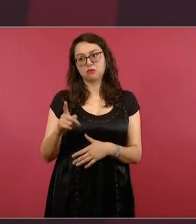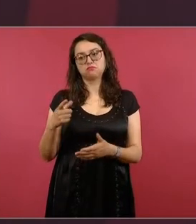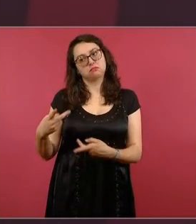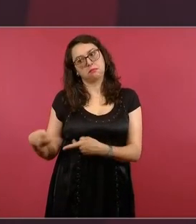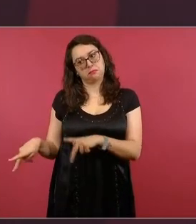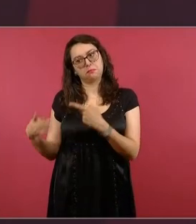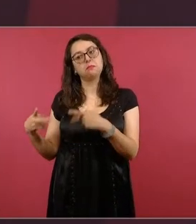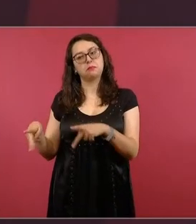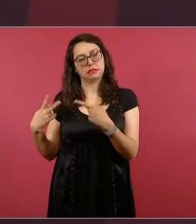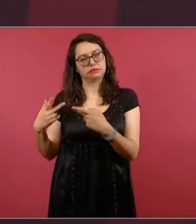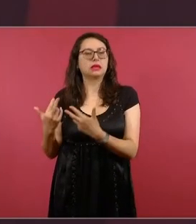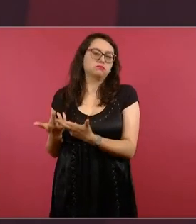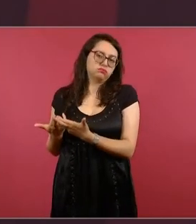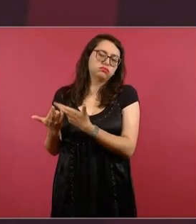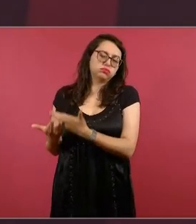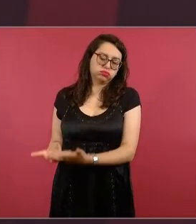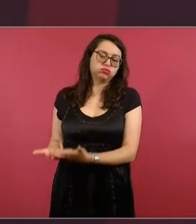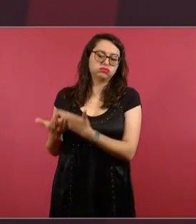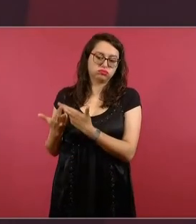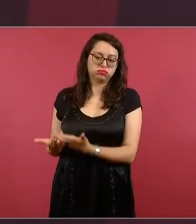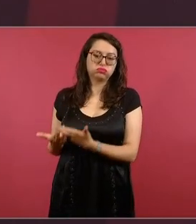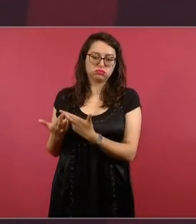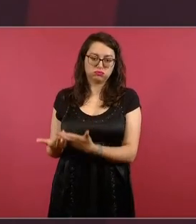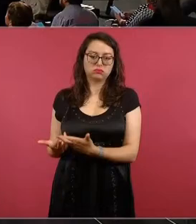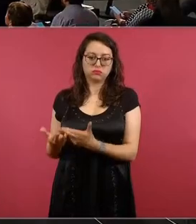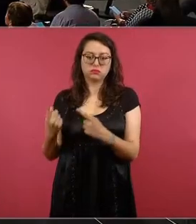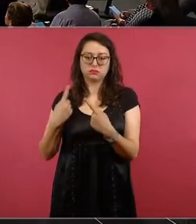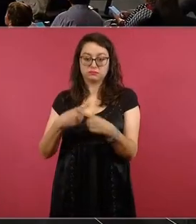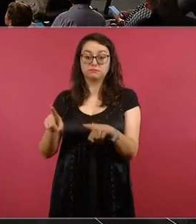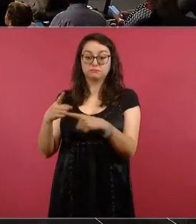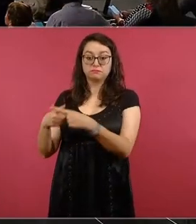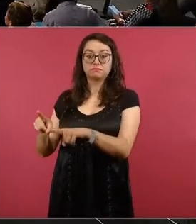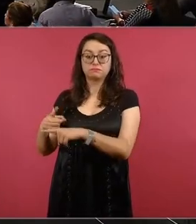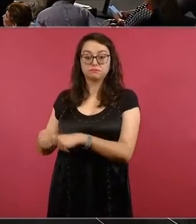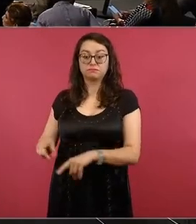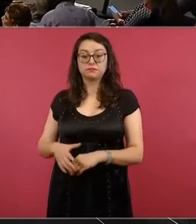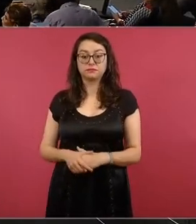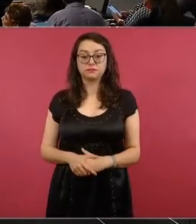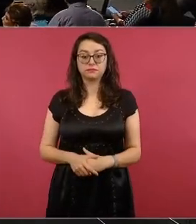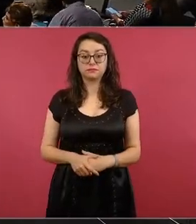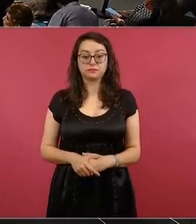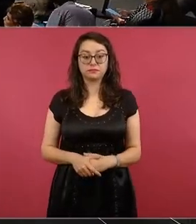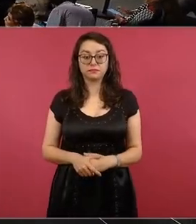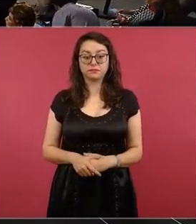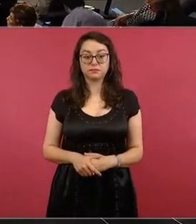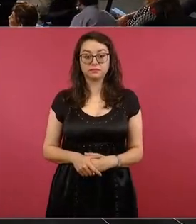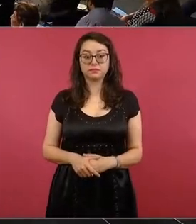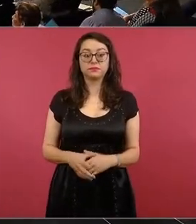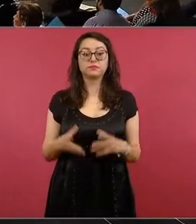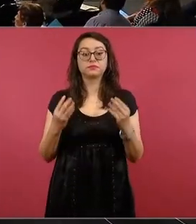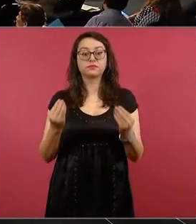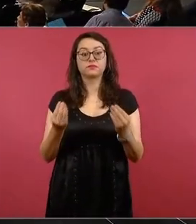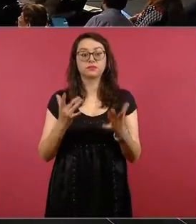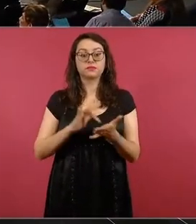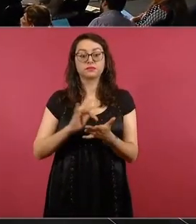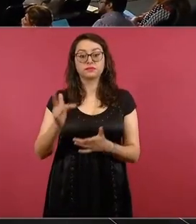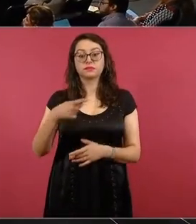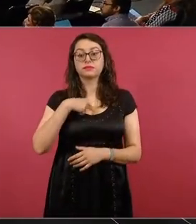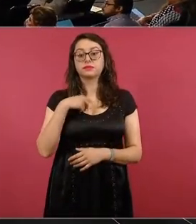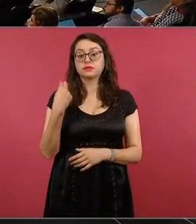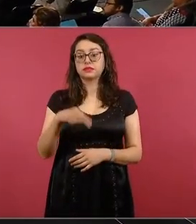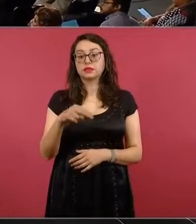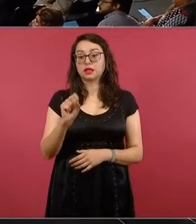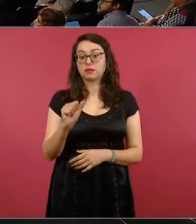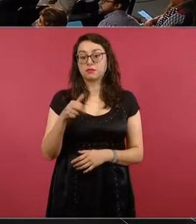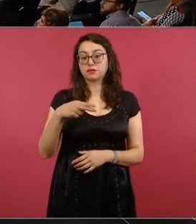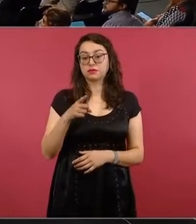centros, pues diversas cantidades. Adelante. Muchas gracias. Sandra Aguirre, del Grupo de